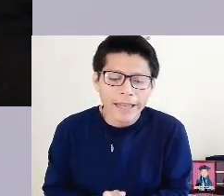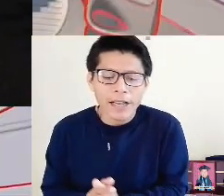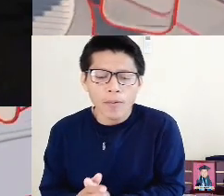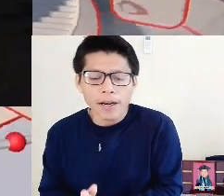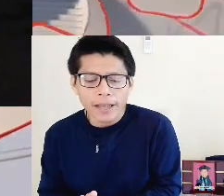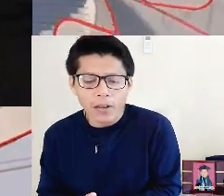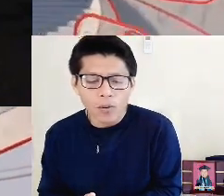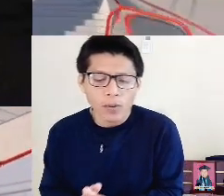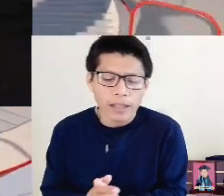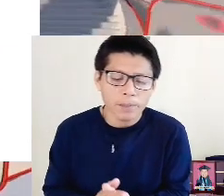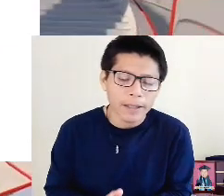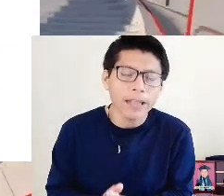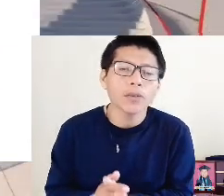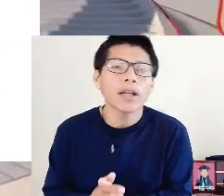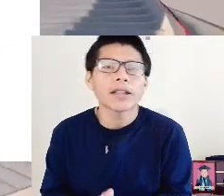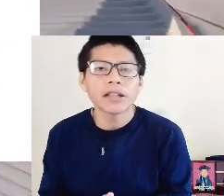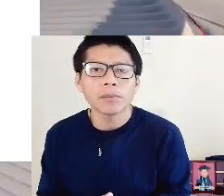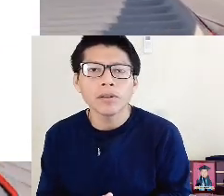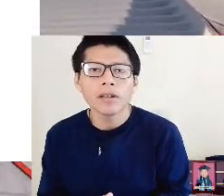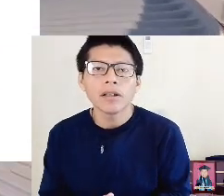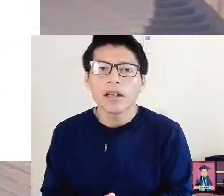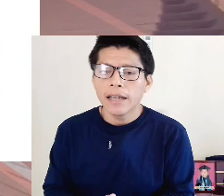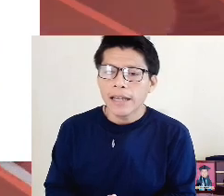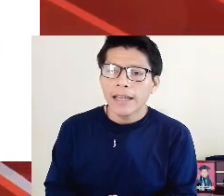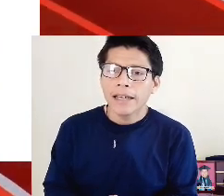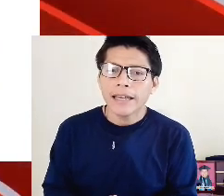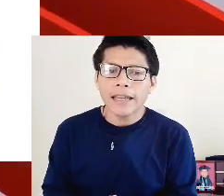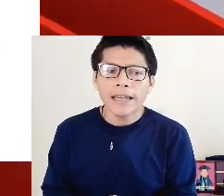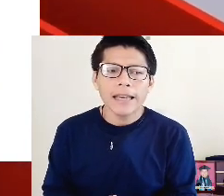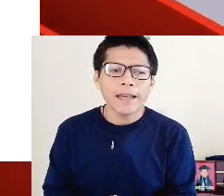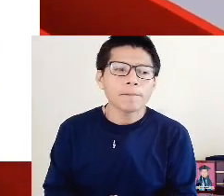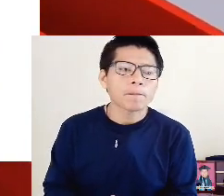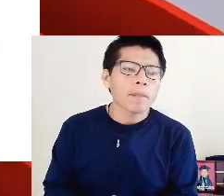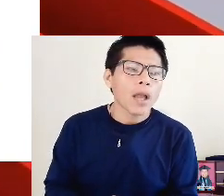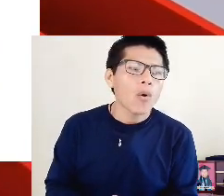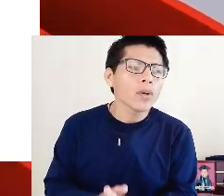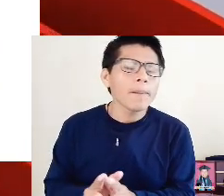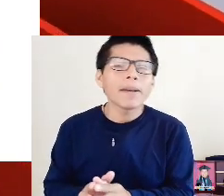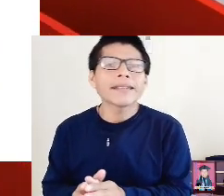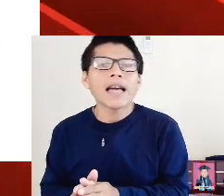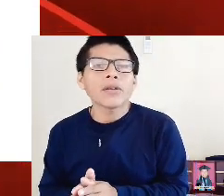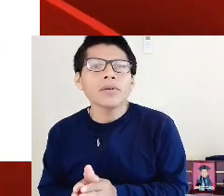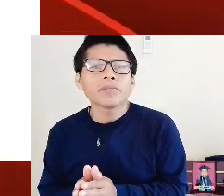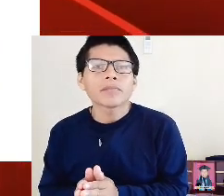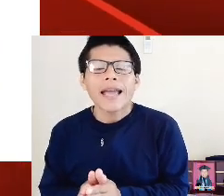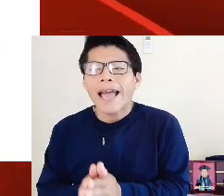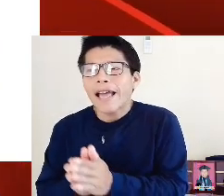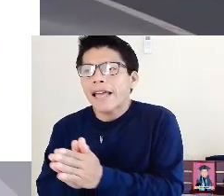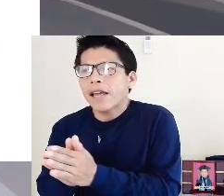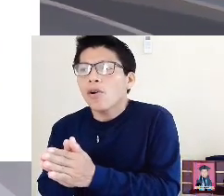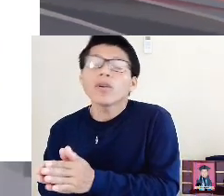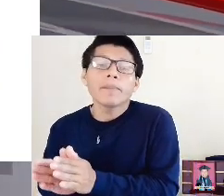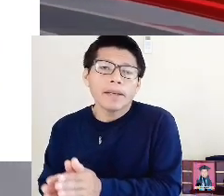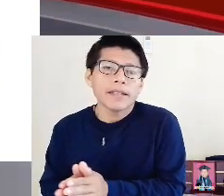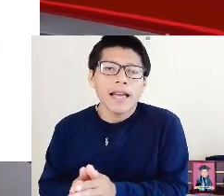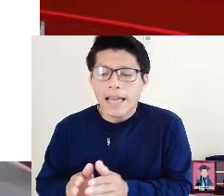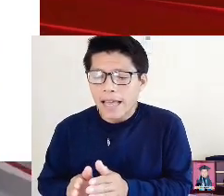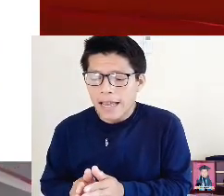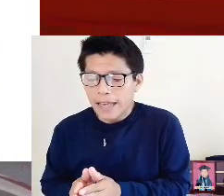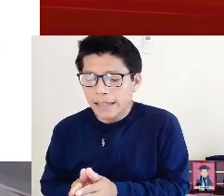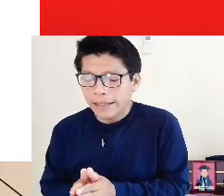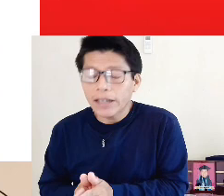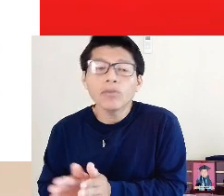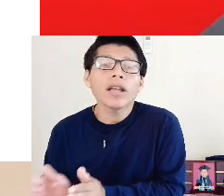tiene guardado un expediente un archivo que un empresario o una